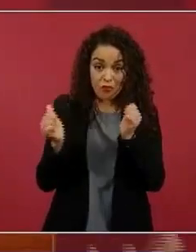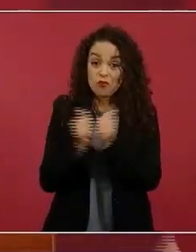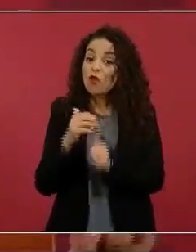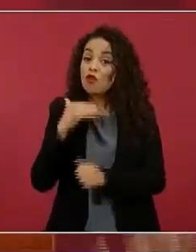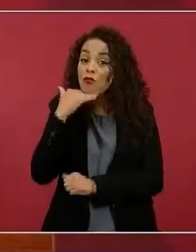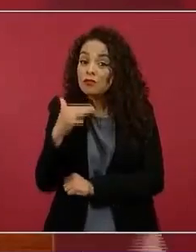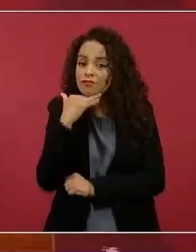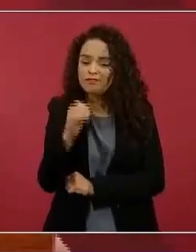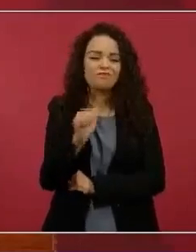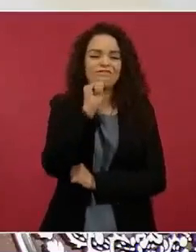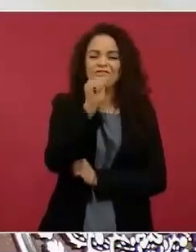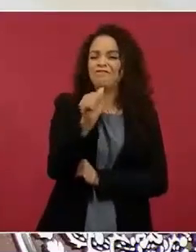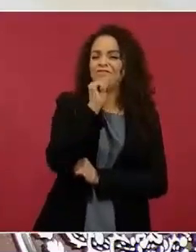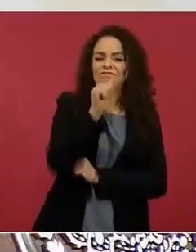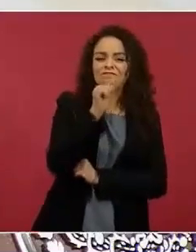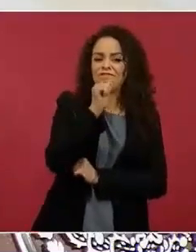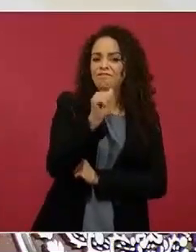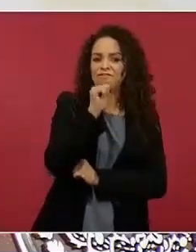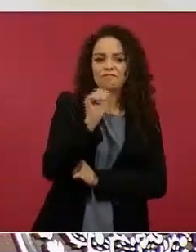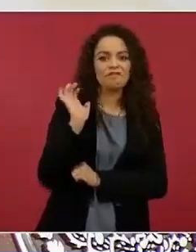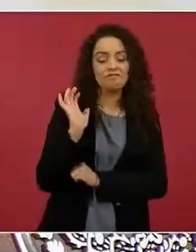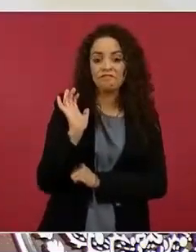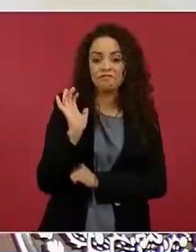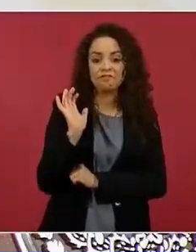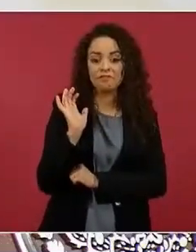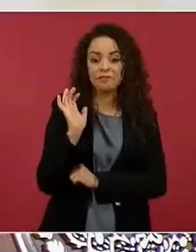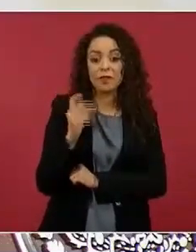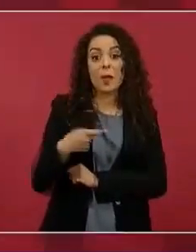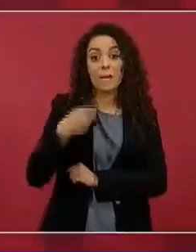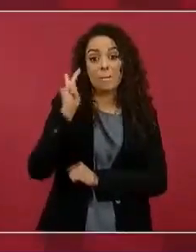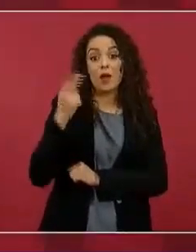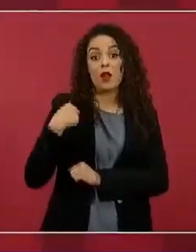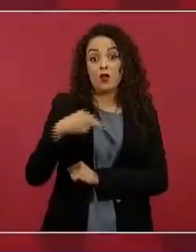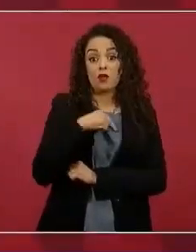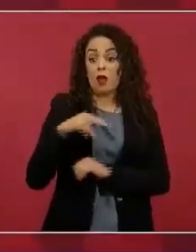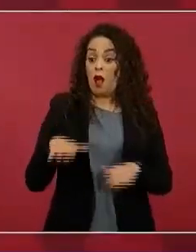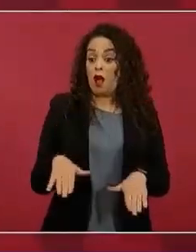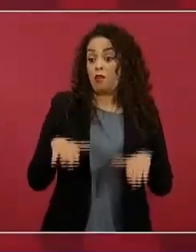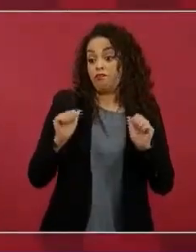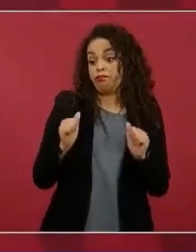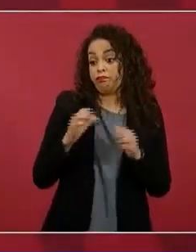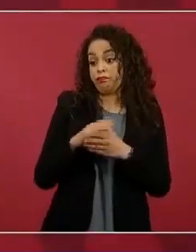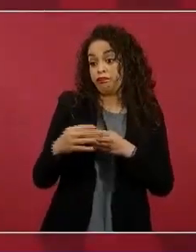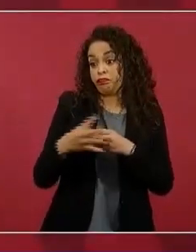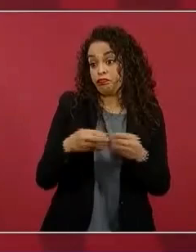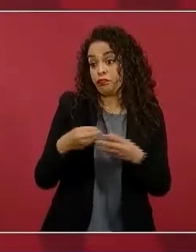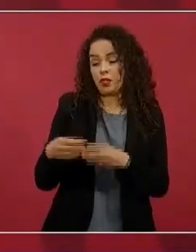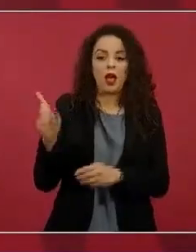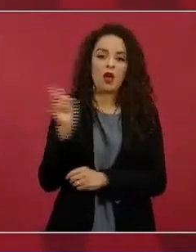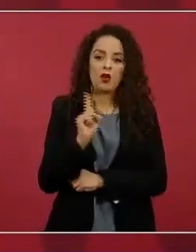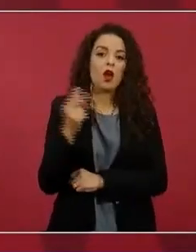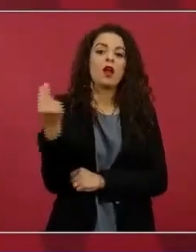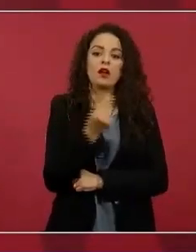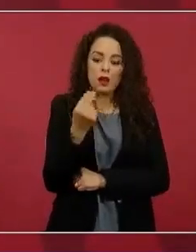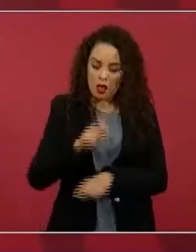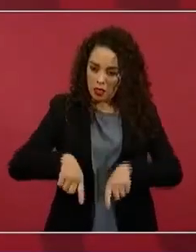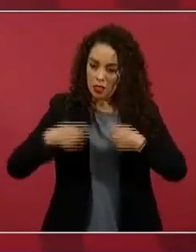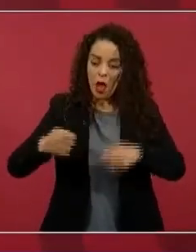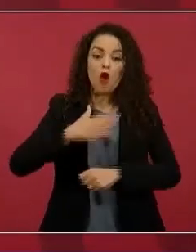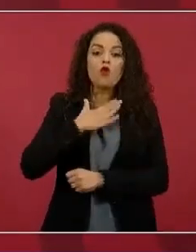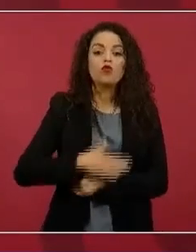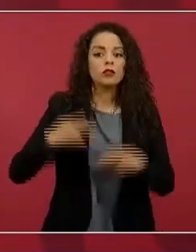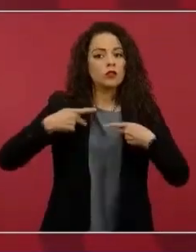pero tampoco tenemos intereses ajenos a que se haga justicia para la población. Entonces, pueden estar seguros que estamos